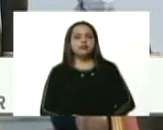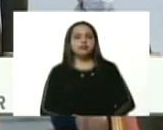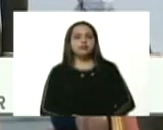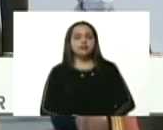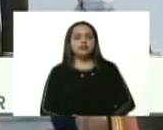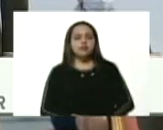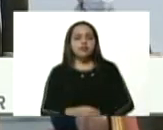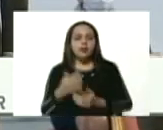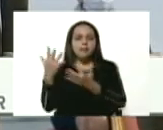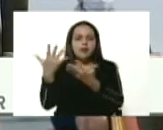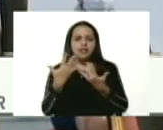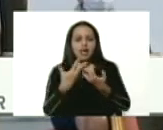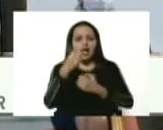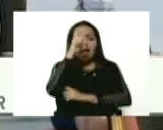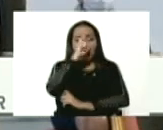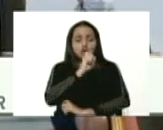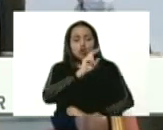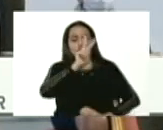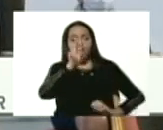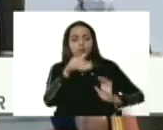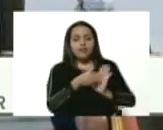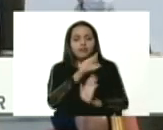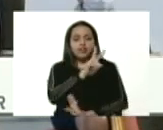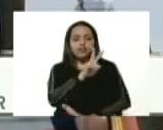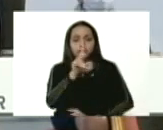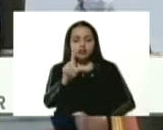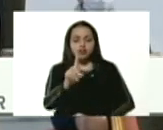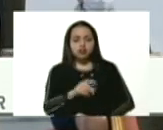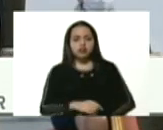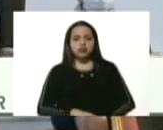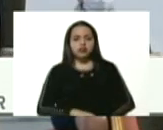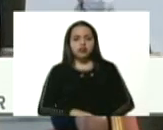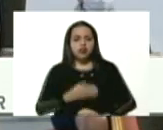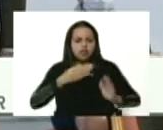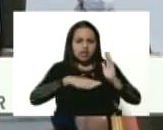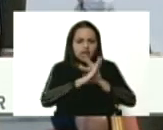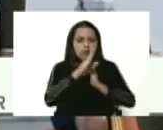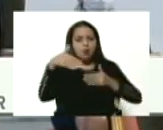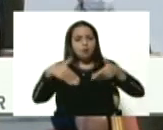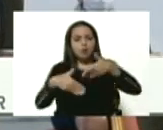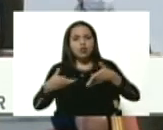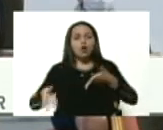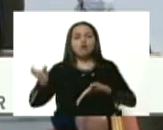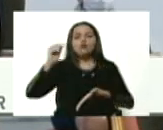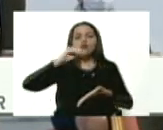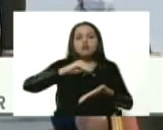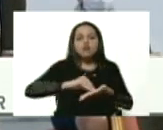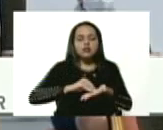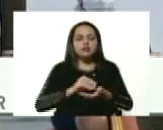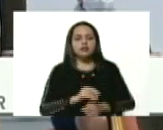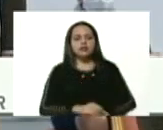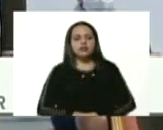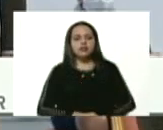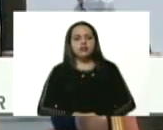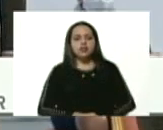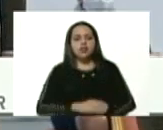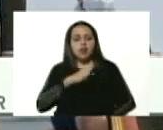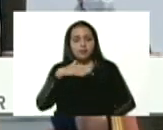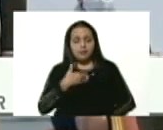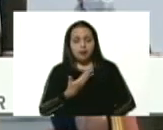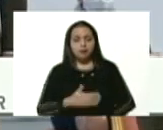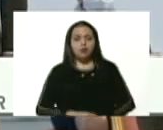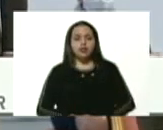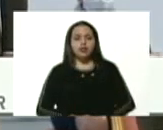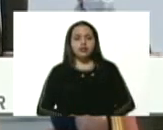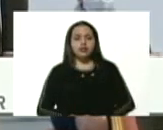vendrán los años 2021, donde iremos a votar otra vez para renovar